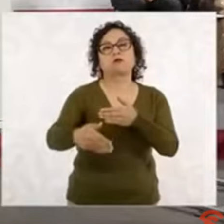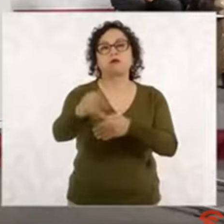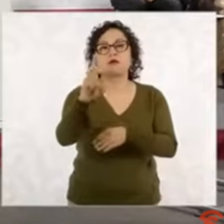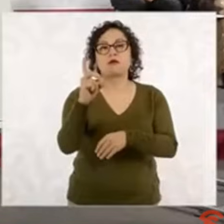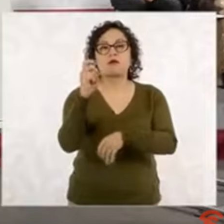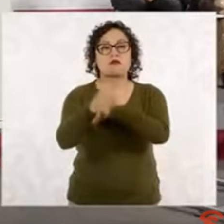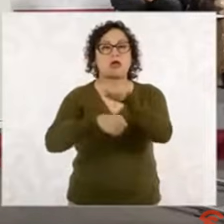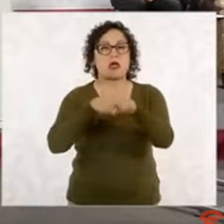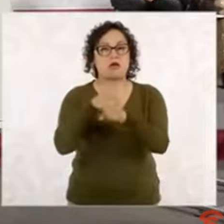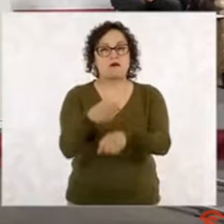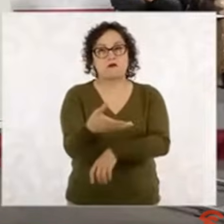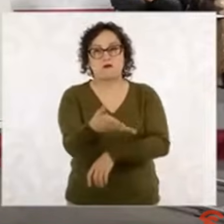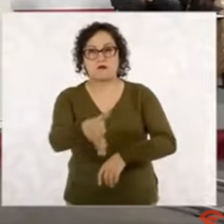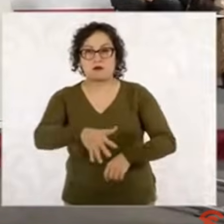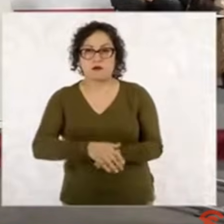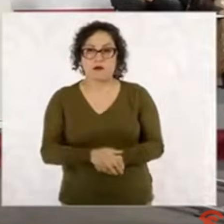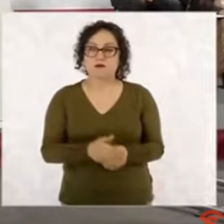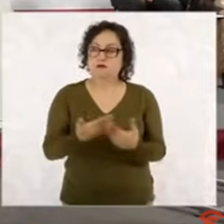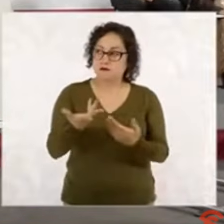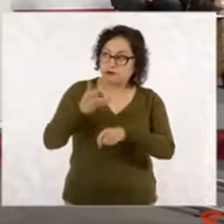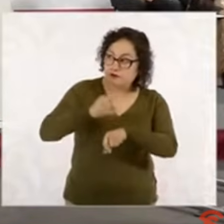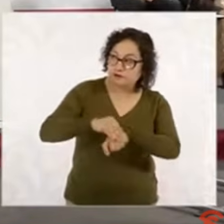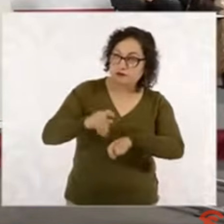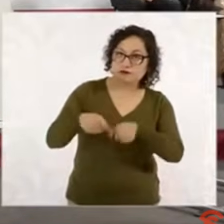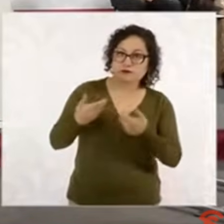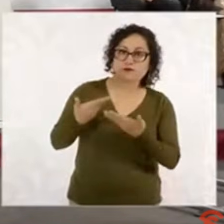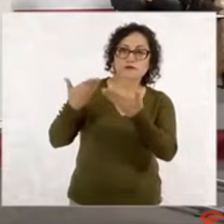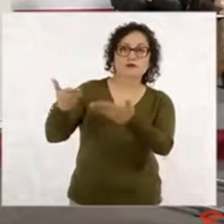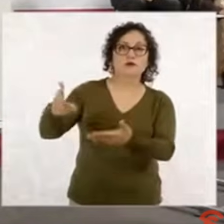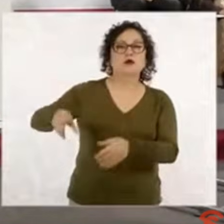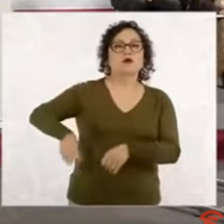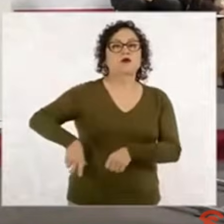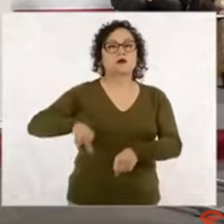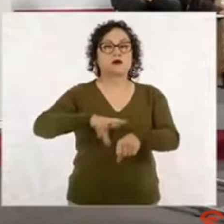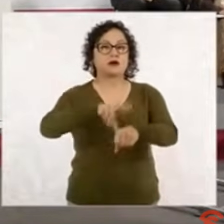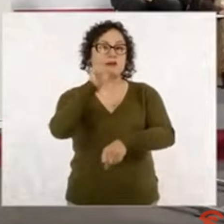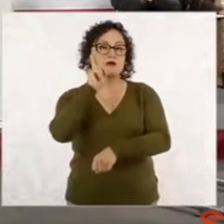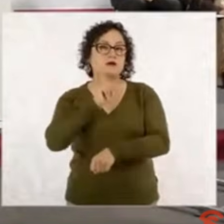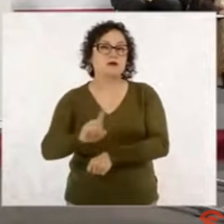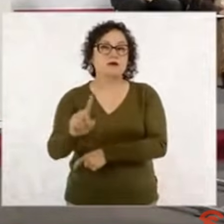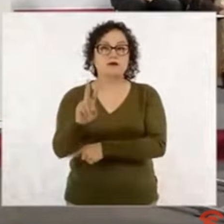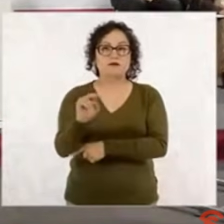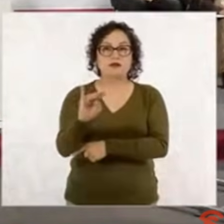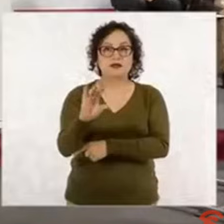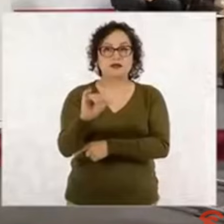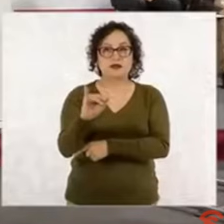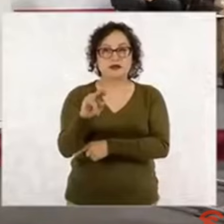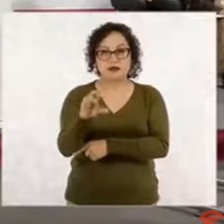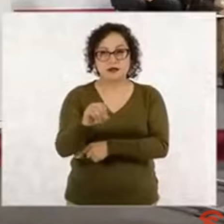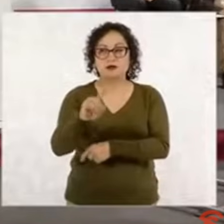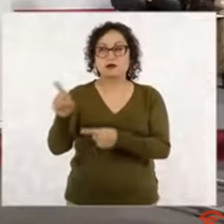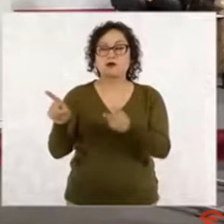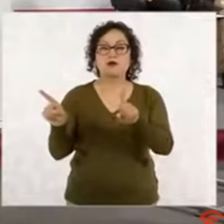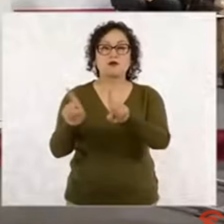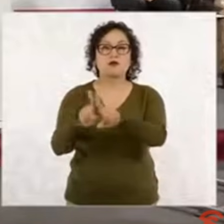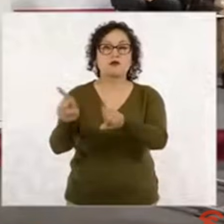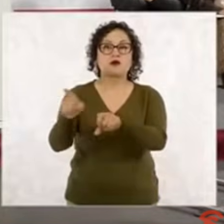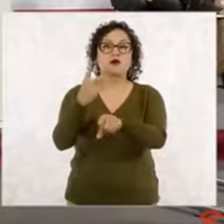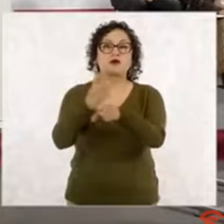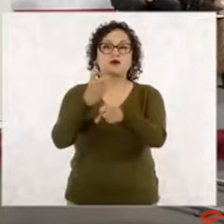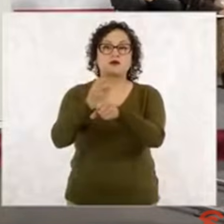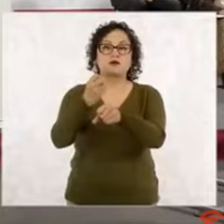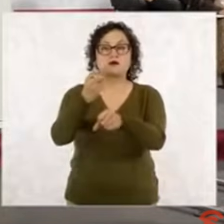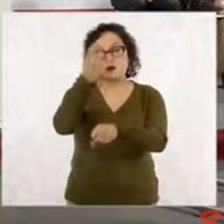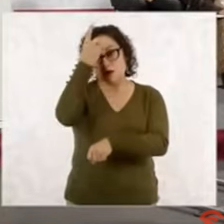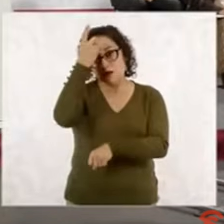lado a la gobernadora Indira Vizcaíno. Buenos días. También se encuentra con ella el subdirector general de Agua